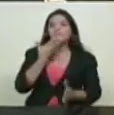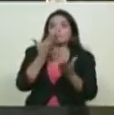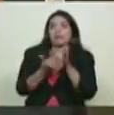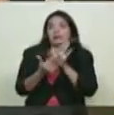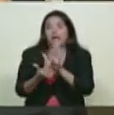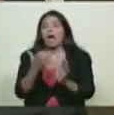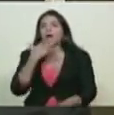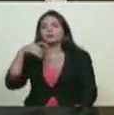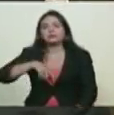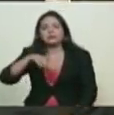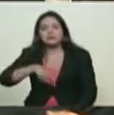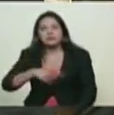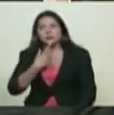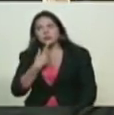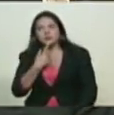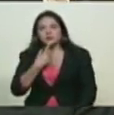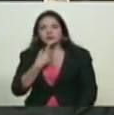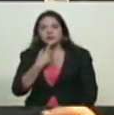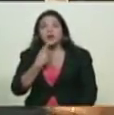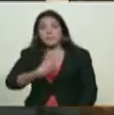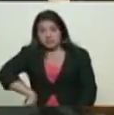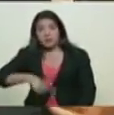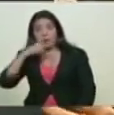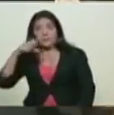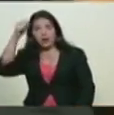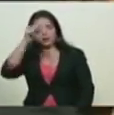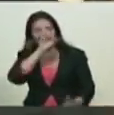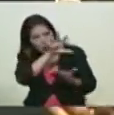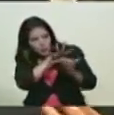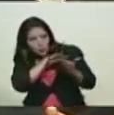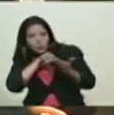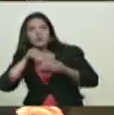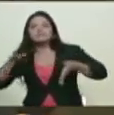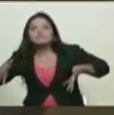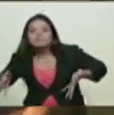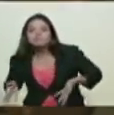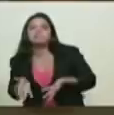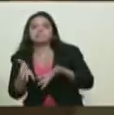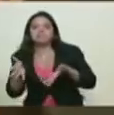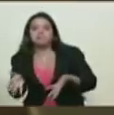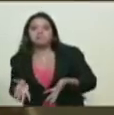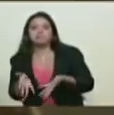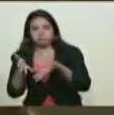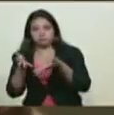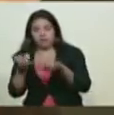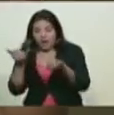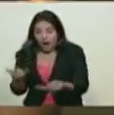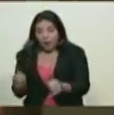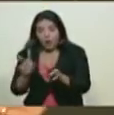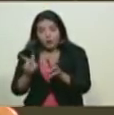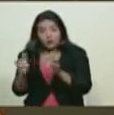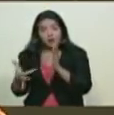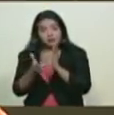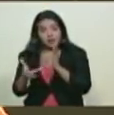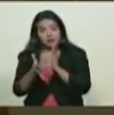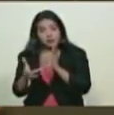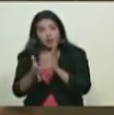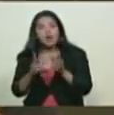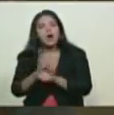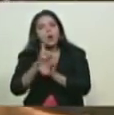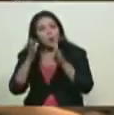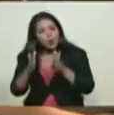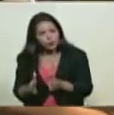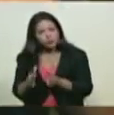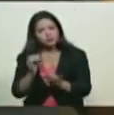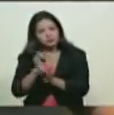idea que llega hasta el presidente nicolás maduro quien la impulsa y en esta tecnología la tecnología del uso el